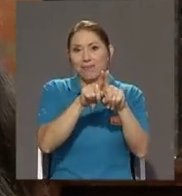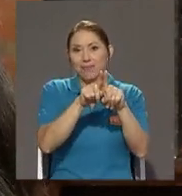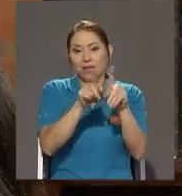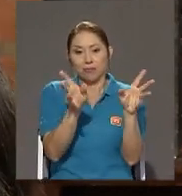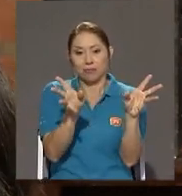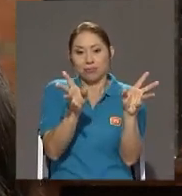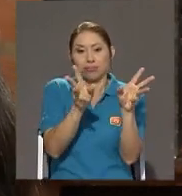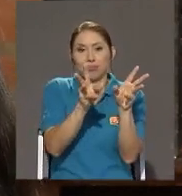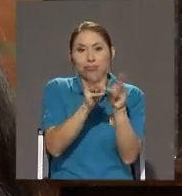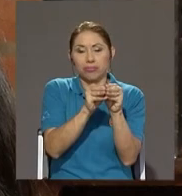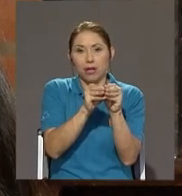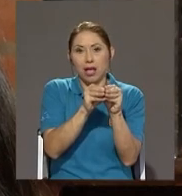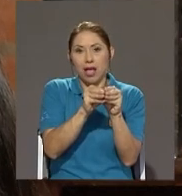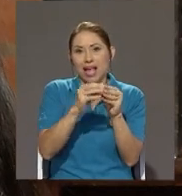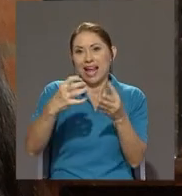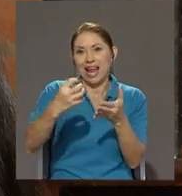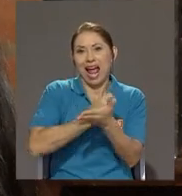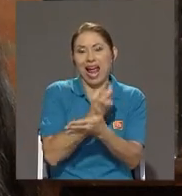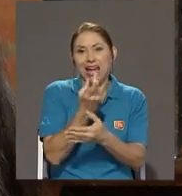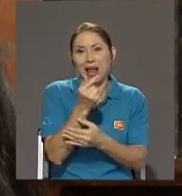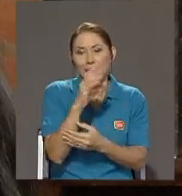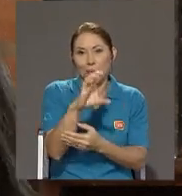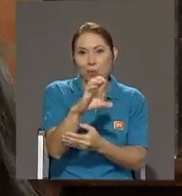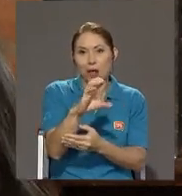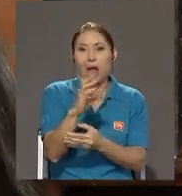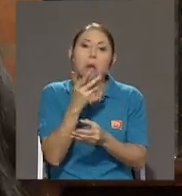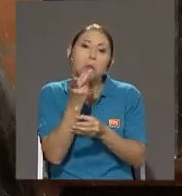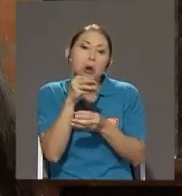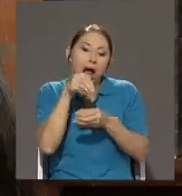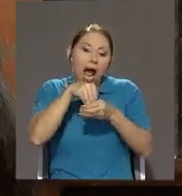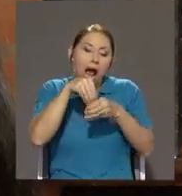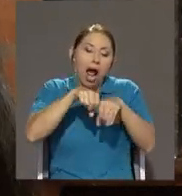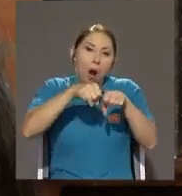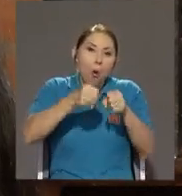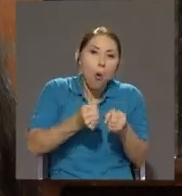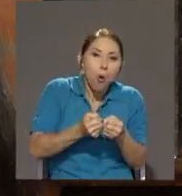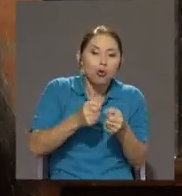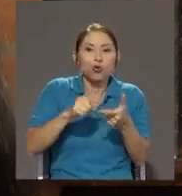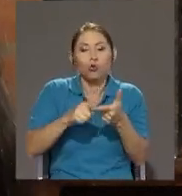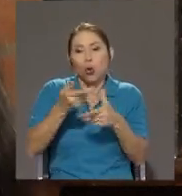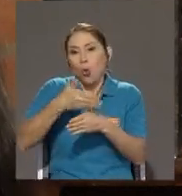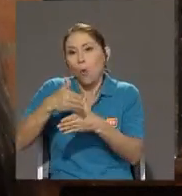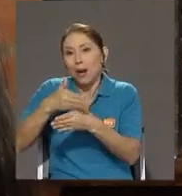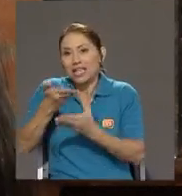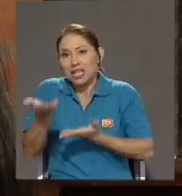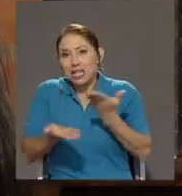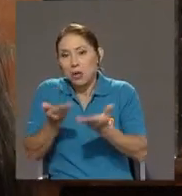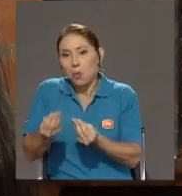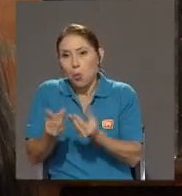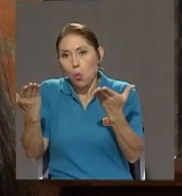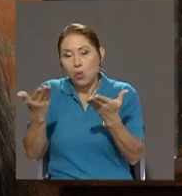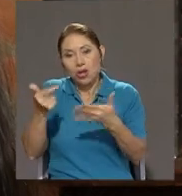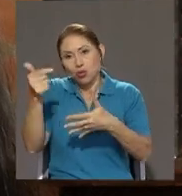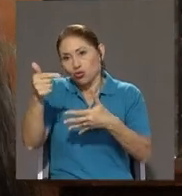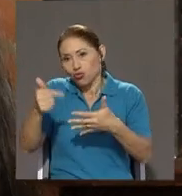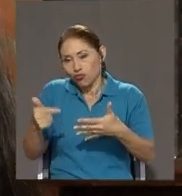la creación de economías de escala, compartir bienes públicos, etc. Porque eso luego tiene